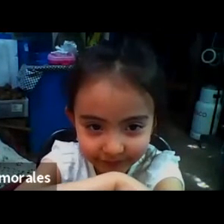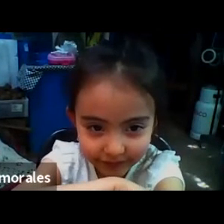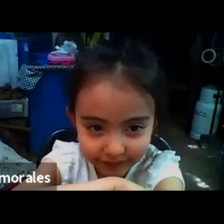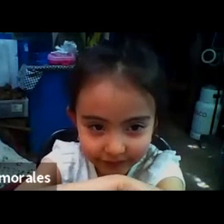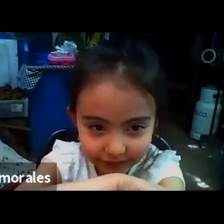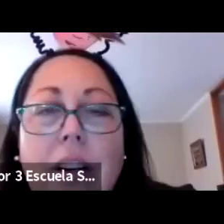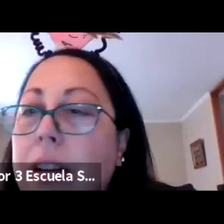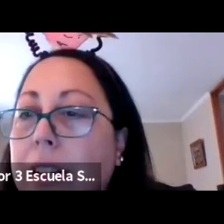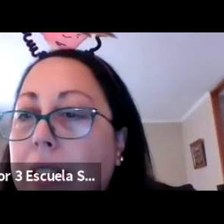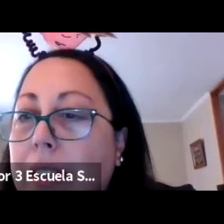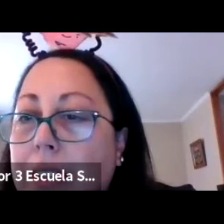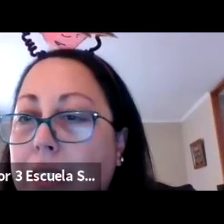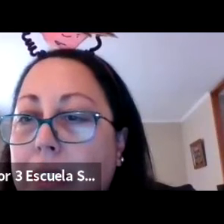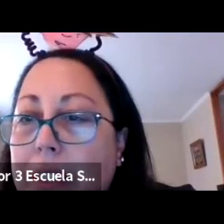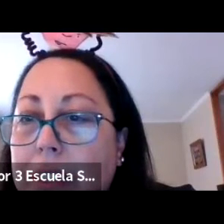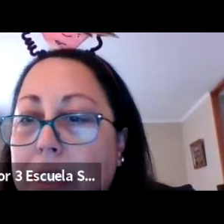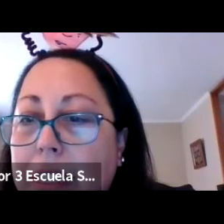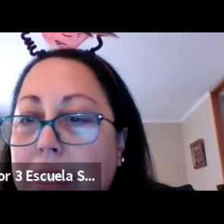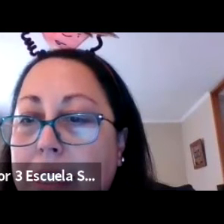¿Quién te salió?